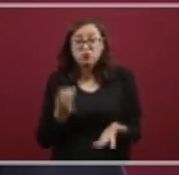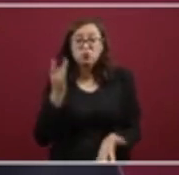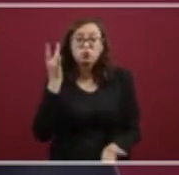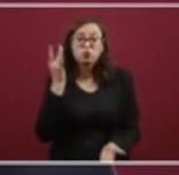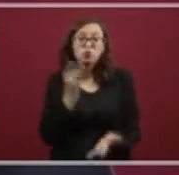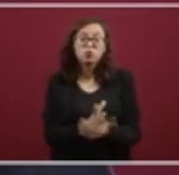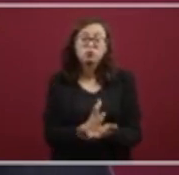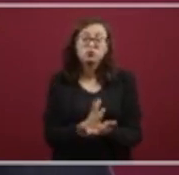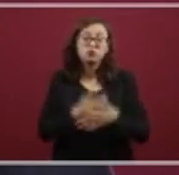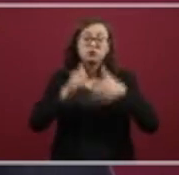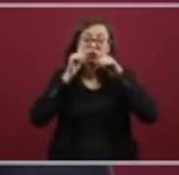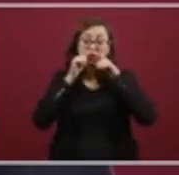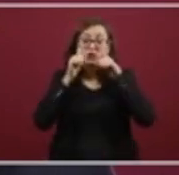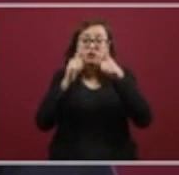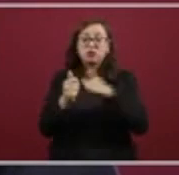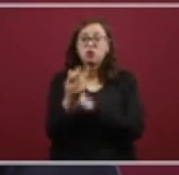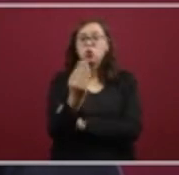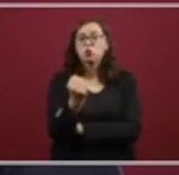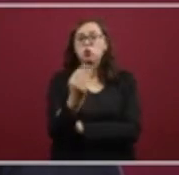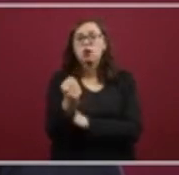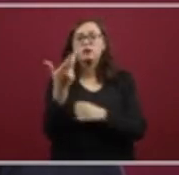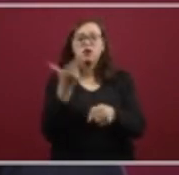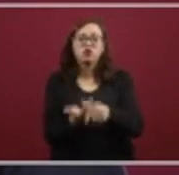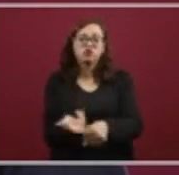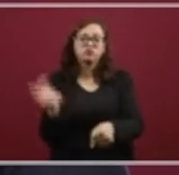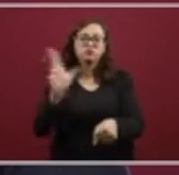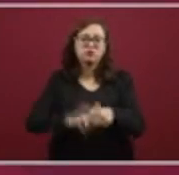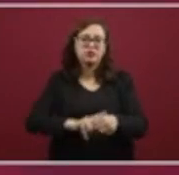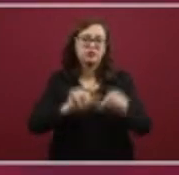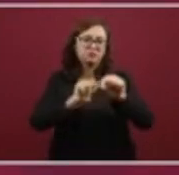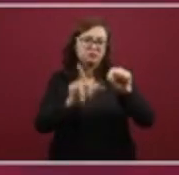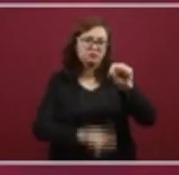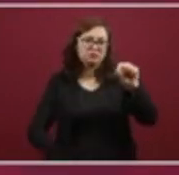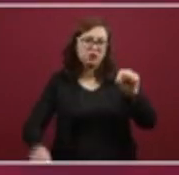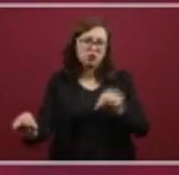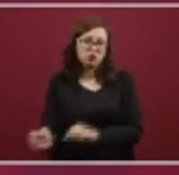atiende 9 hospitales,